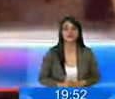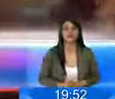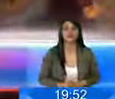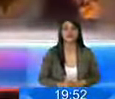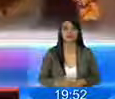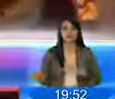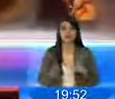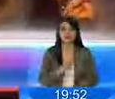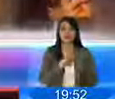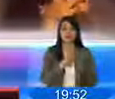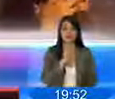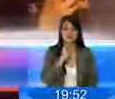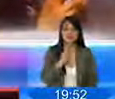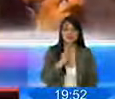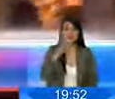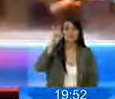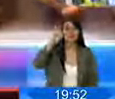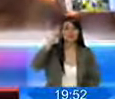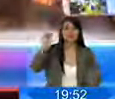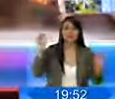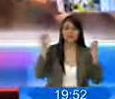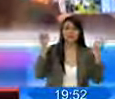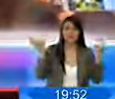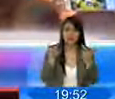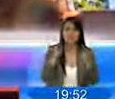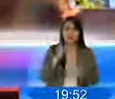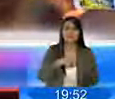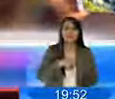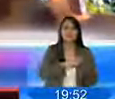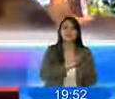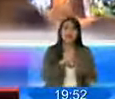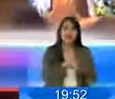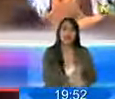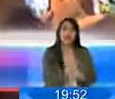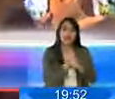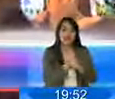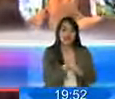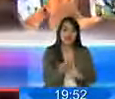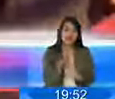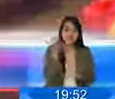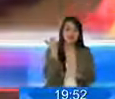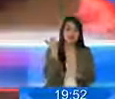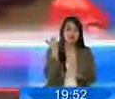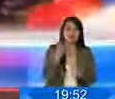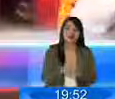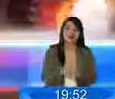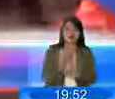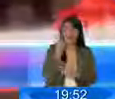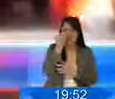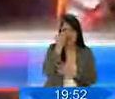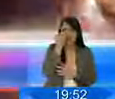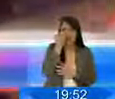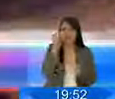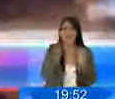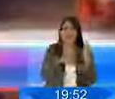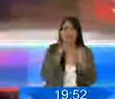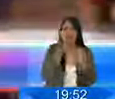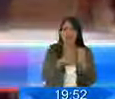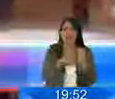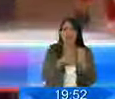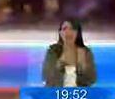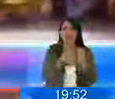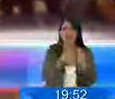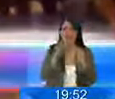Otra leyenda dice que la diablada apareció cuando llegaron los españoles en la época colonial. Los indígenas efectuaron una ceremonia